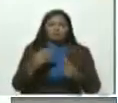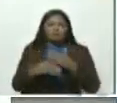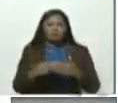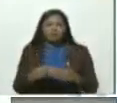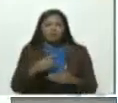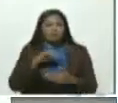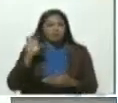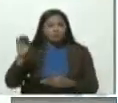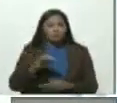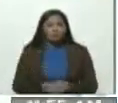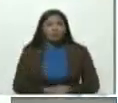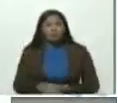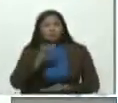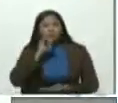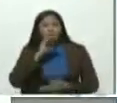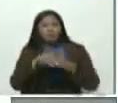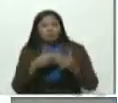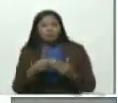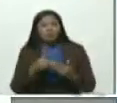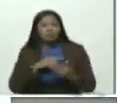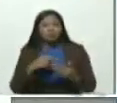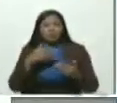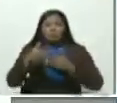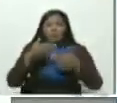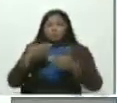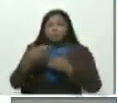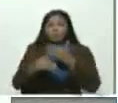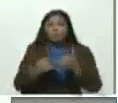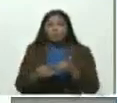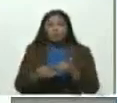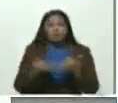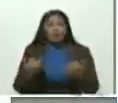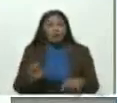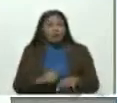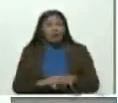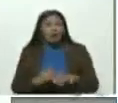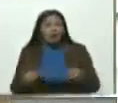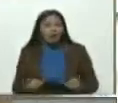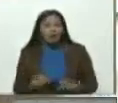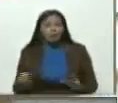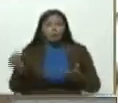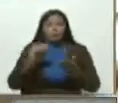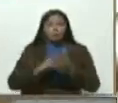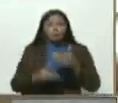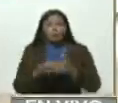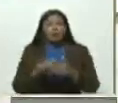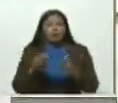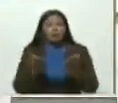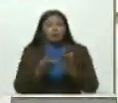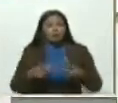nuestro país. Esta es la información que podemos compartir contigo, Michelle, a esta hora, y con esto retornamos contigo a los estudios. Adelante.